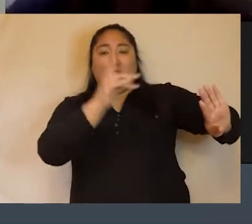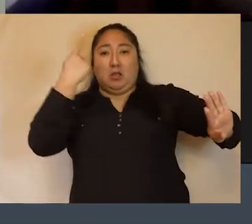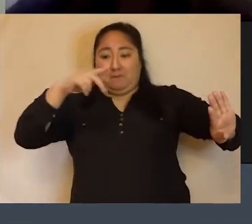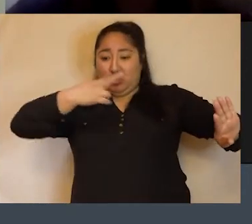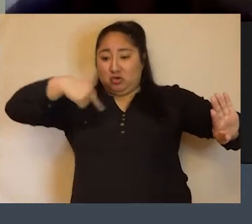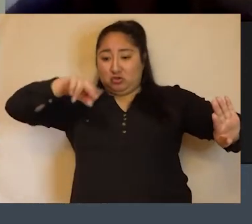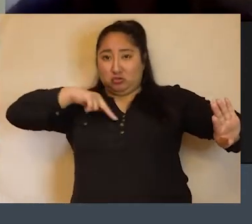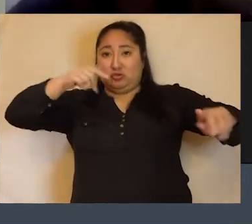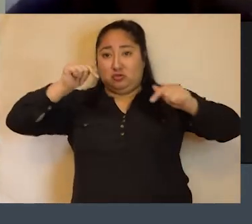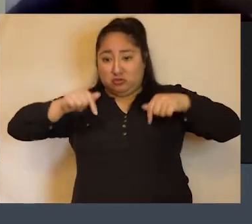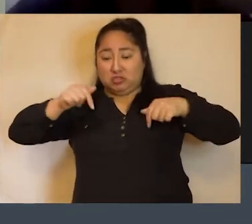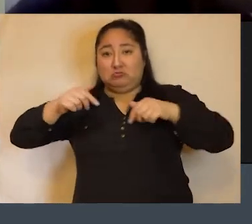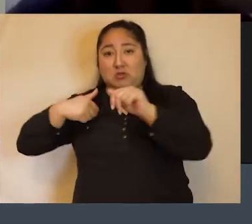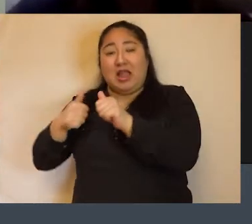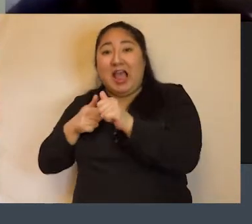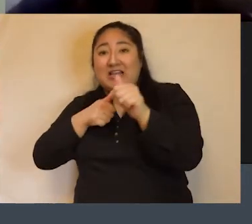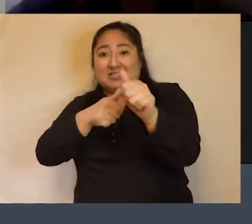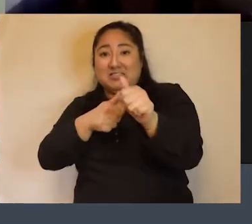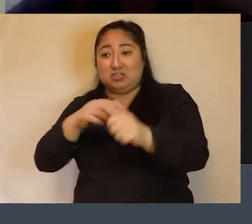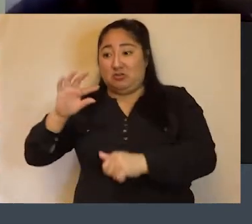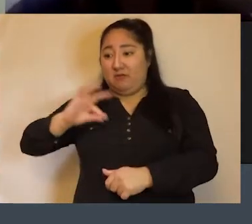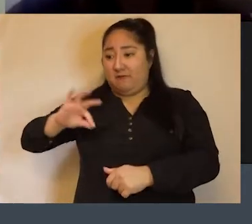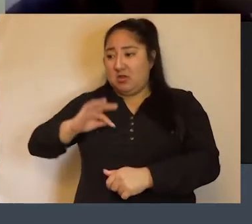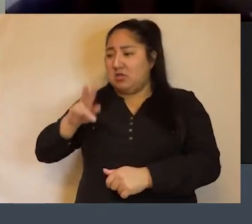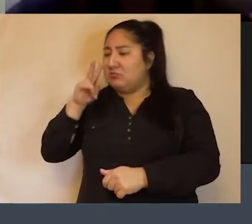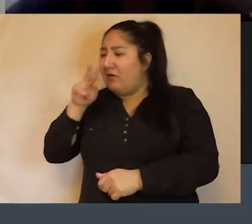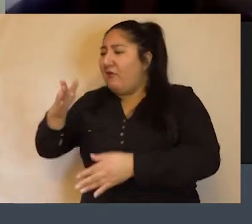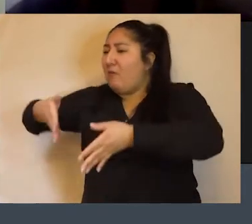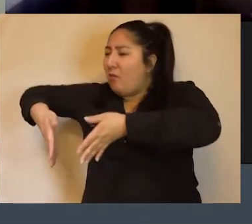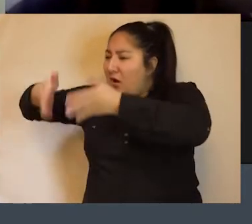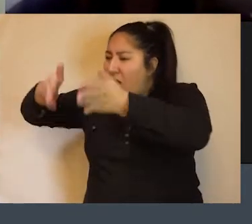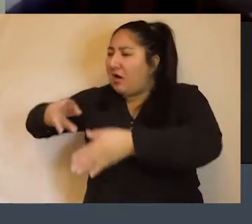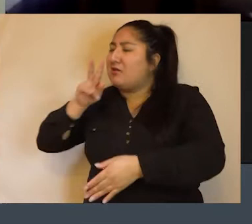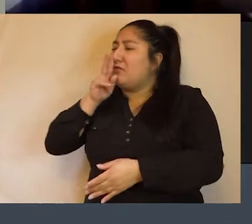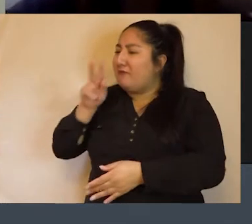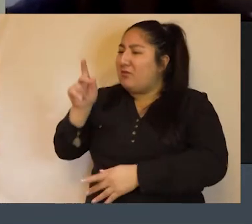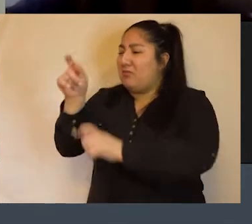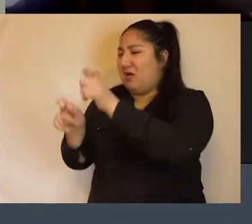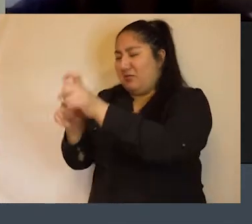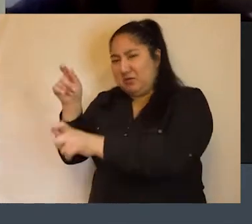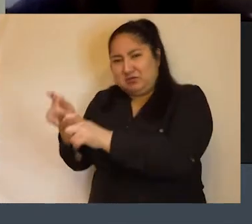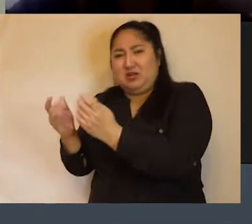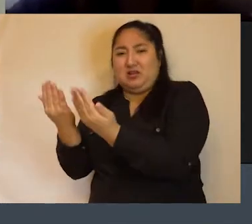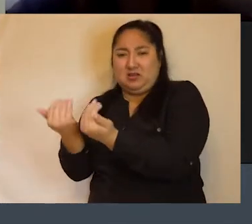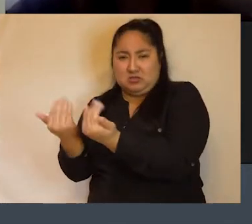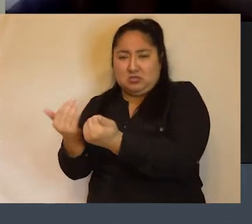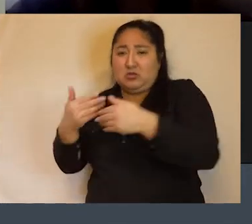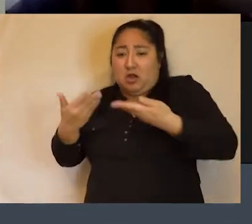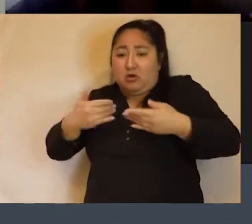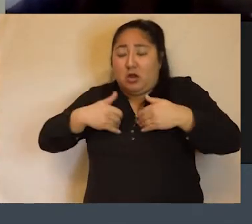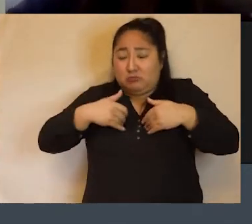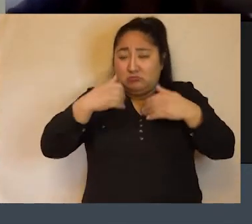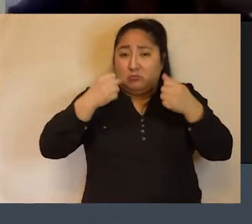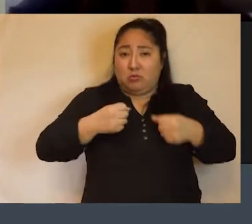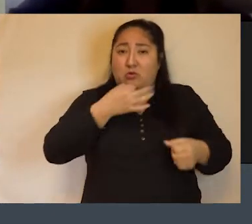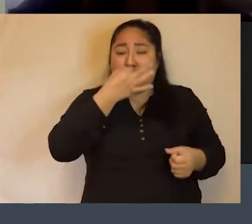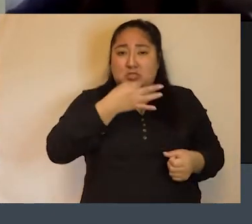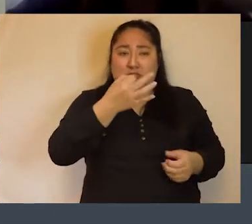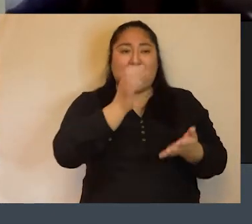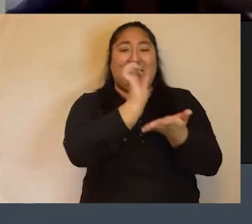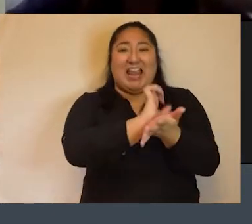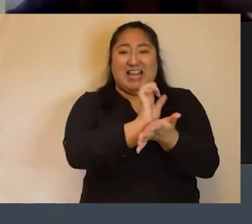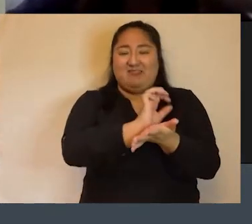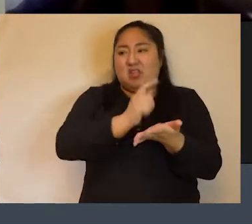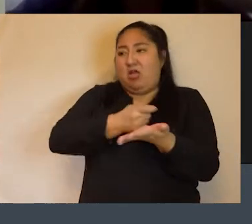previsionales estamos en la calle y conocemos los casos particulares y lo que está pasando con la gente. Y podemos decirles que si bien el